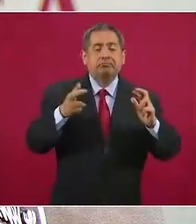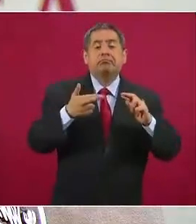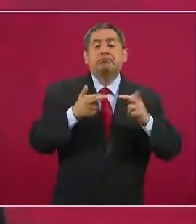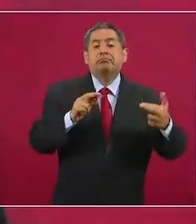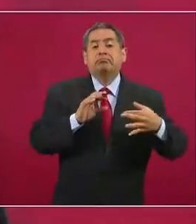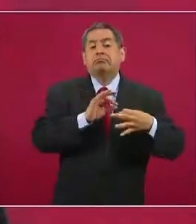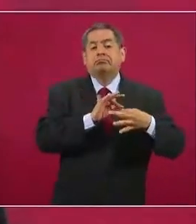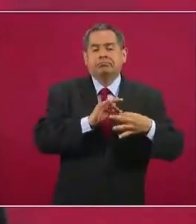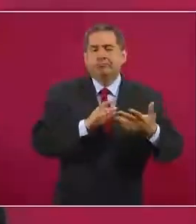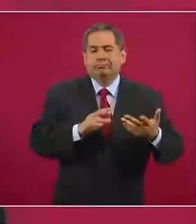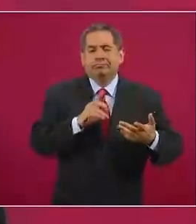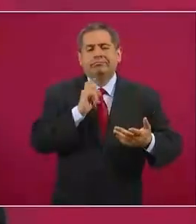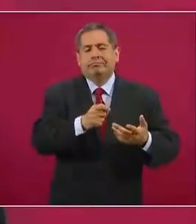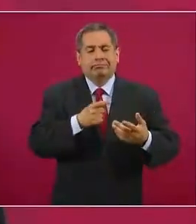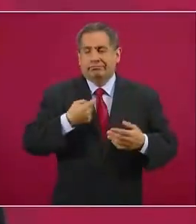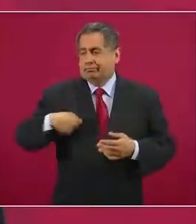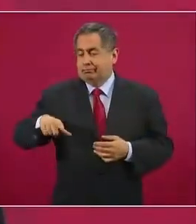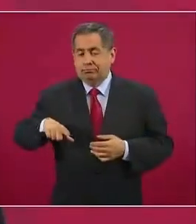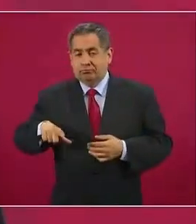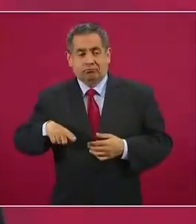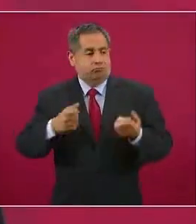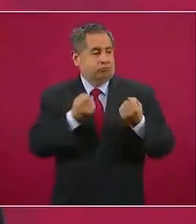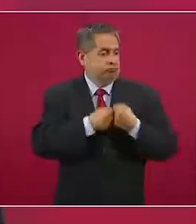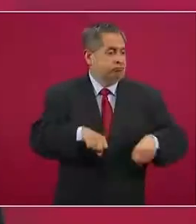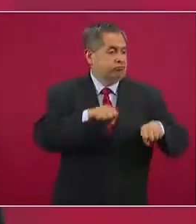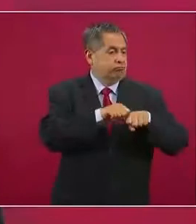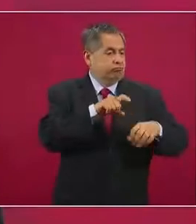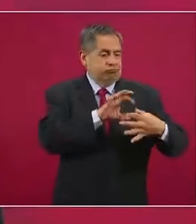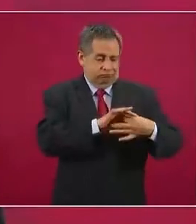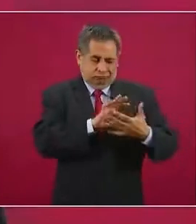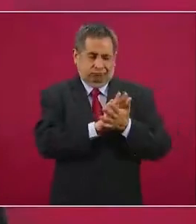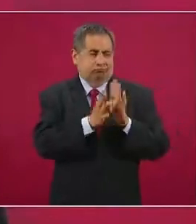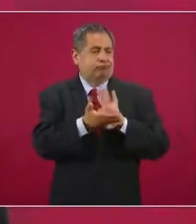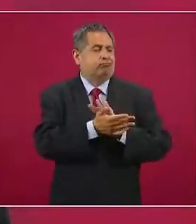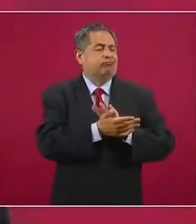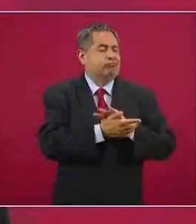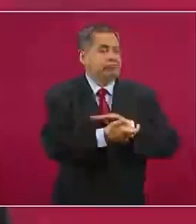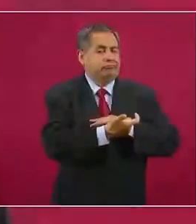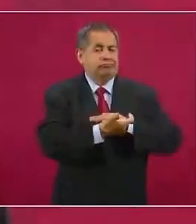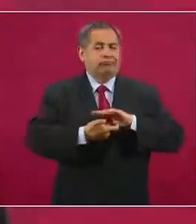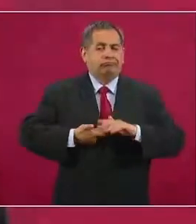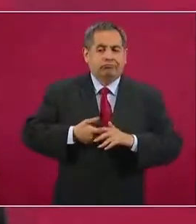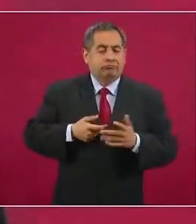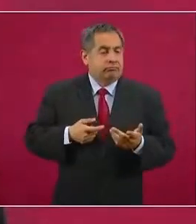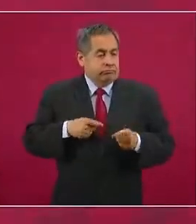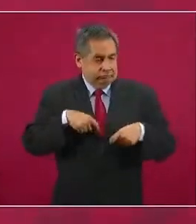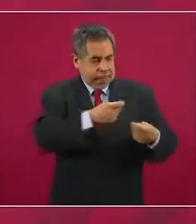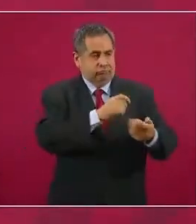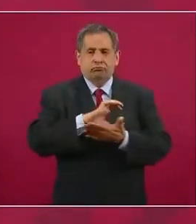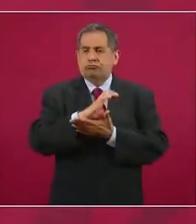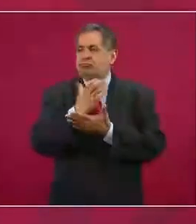los que se asociaban con funcionarios, obtenían los contratos,